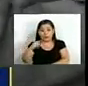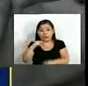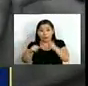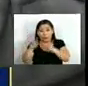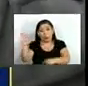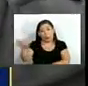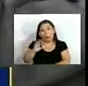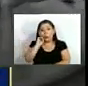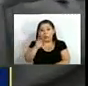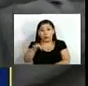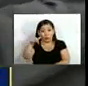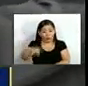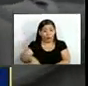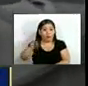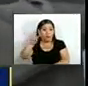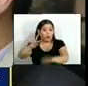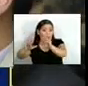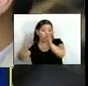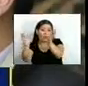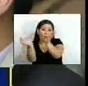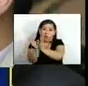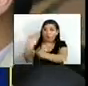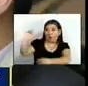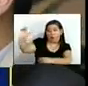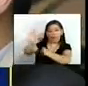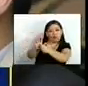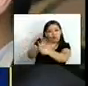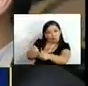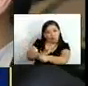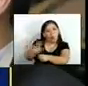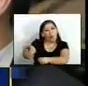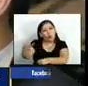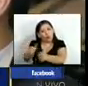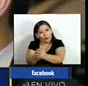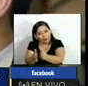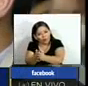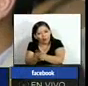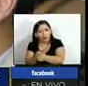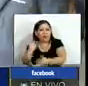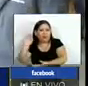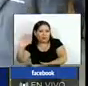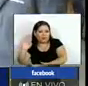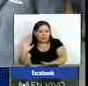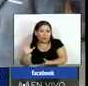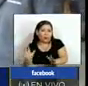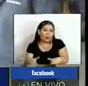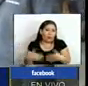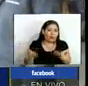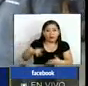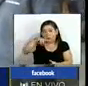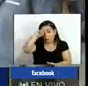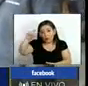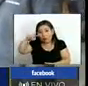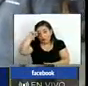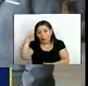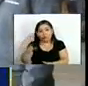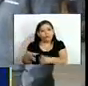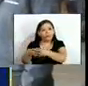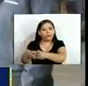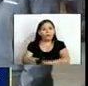28 de mayo de este año a causa de COVID-19 y otras complicaciones de salud mientras desarrollaba y participaba en esta